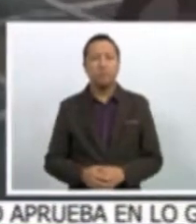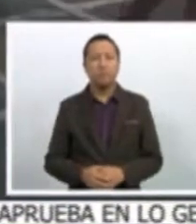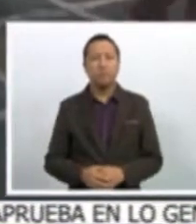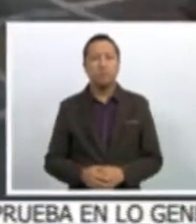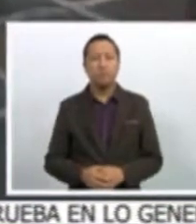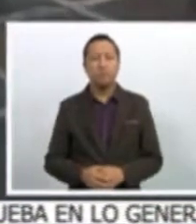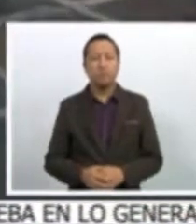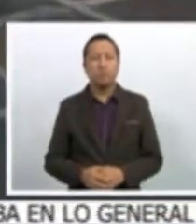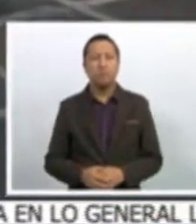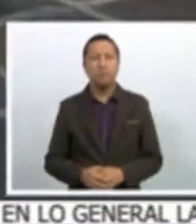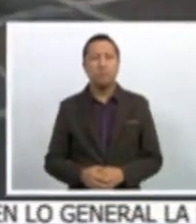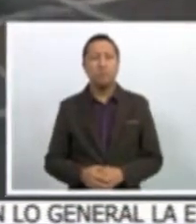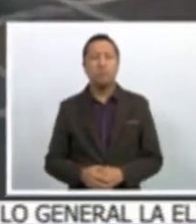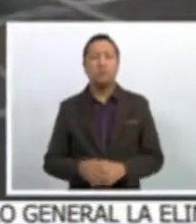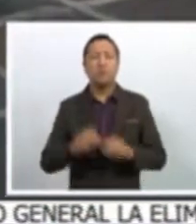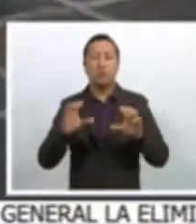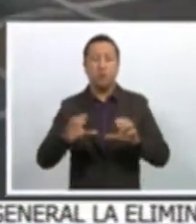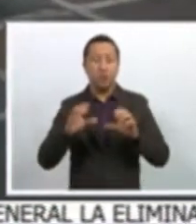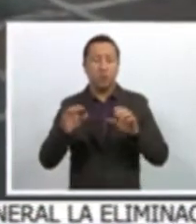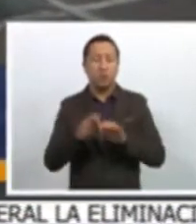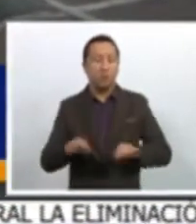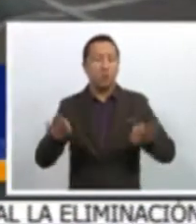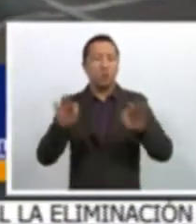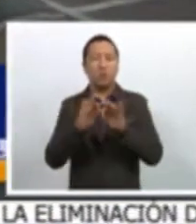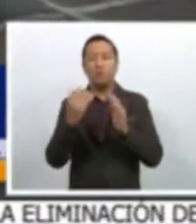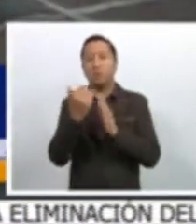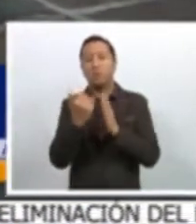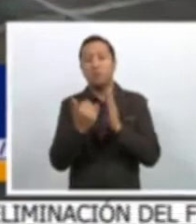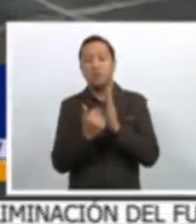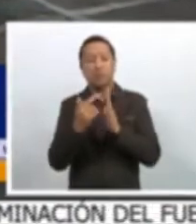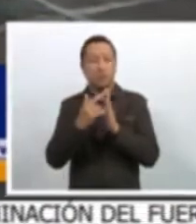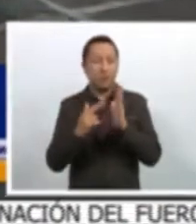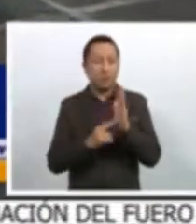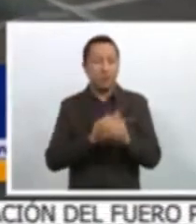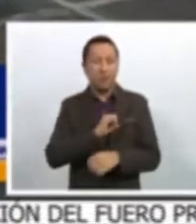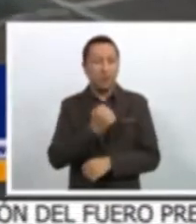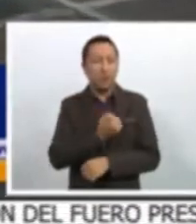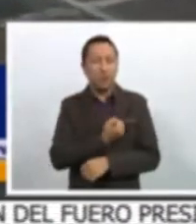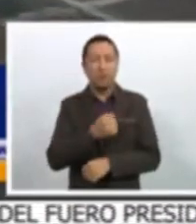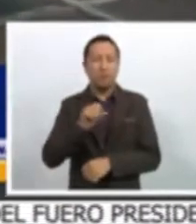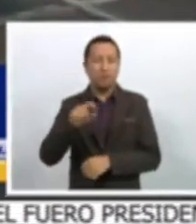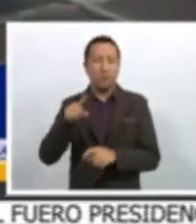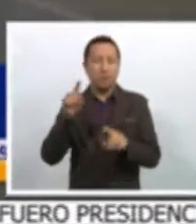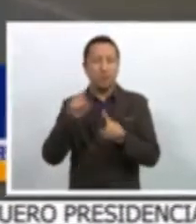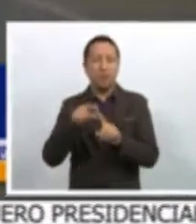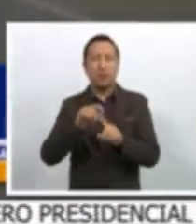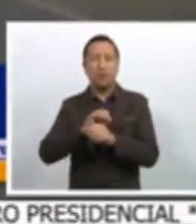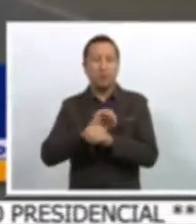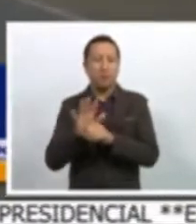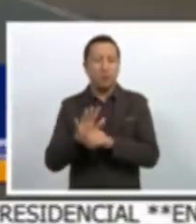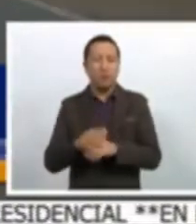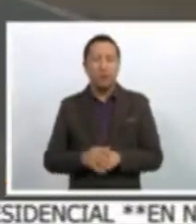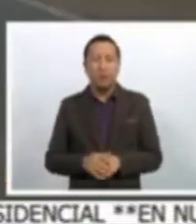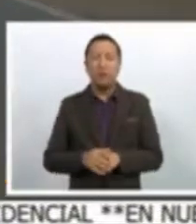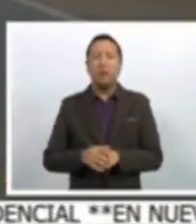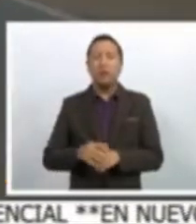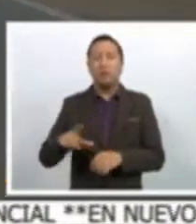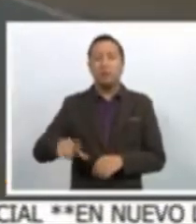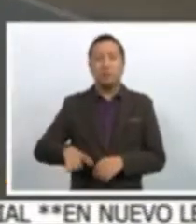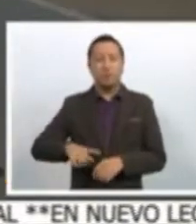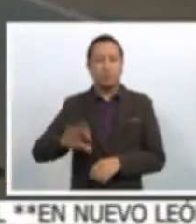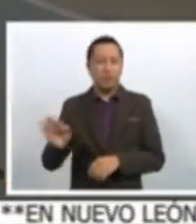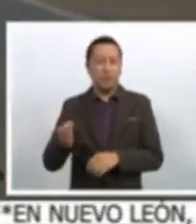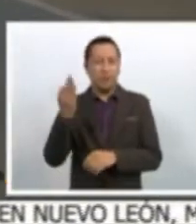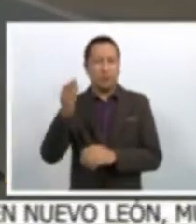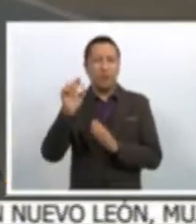cuidados y protocolos para evitar algún contagio relacionado con el COVID-19, se entregaron en 2 días los apoyos que el gobierno federal dispone cada